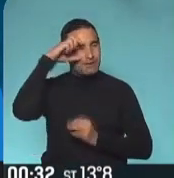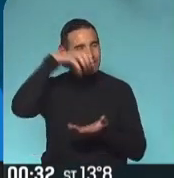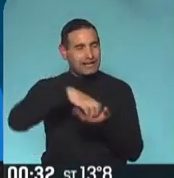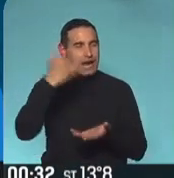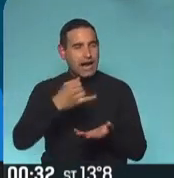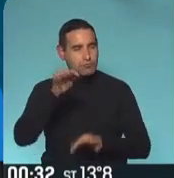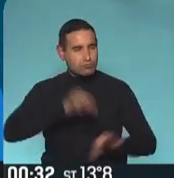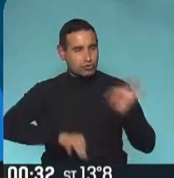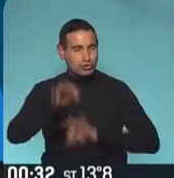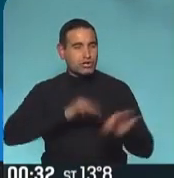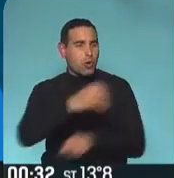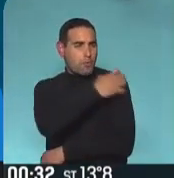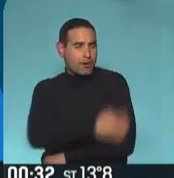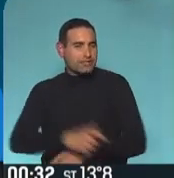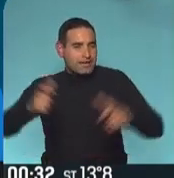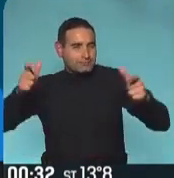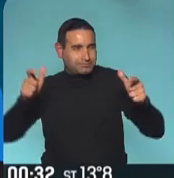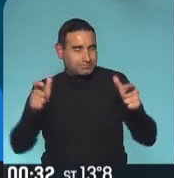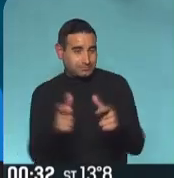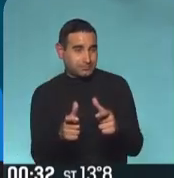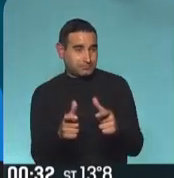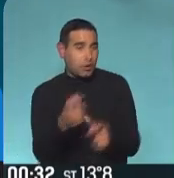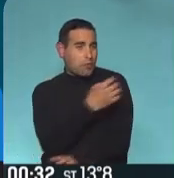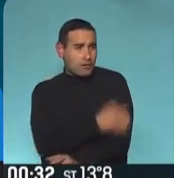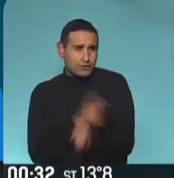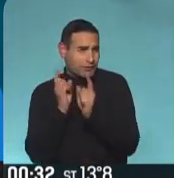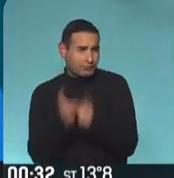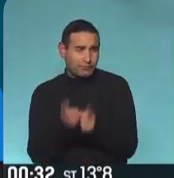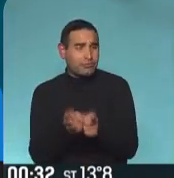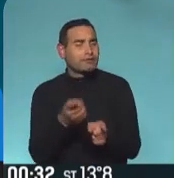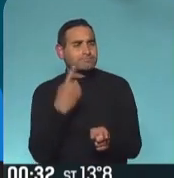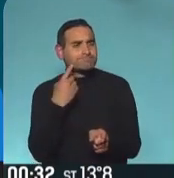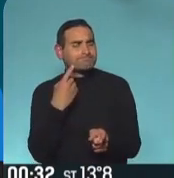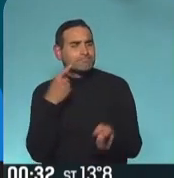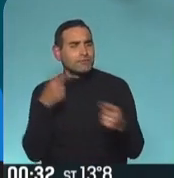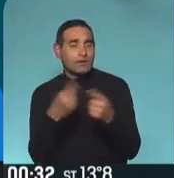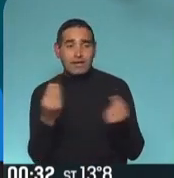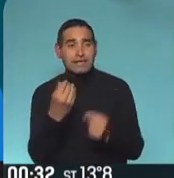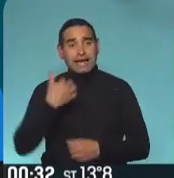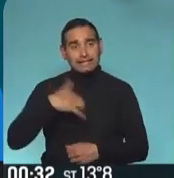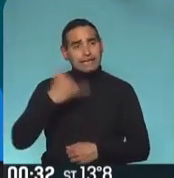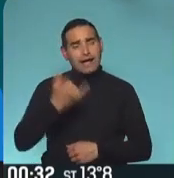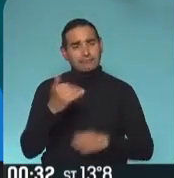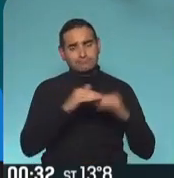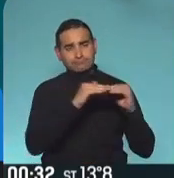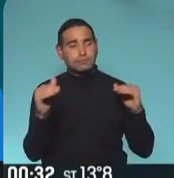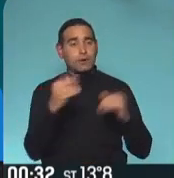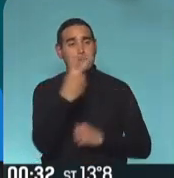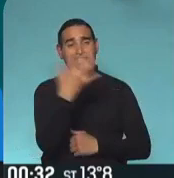se llama Reducir la pobreza crónica, Ujú. que habla de esta noción de que Argentina encontró un piso que es alrededor